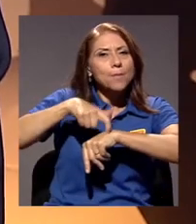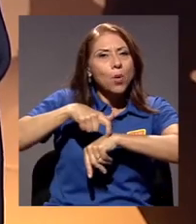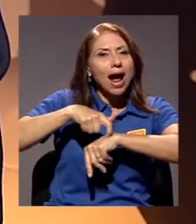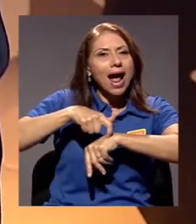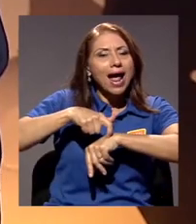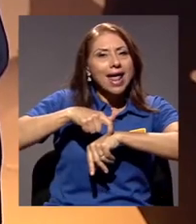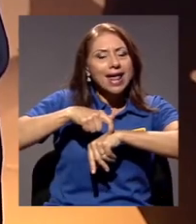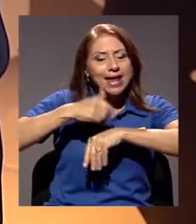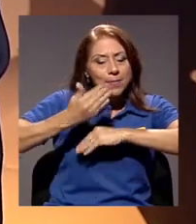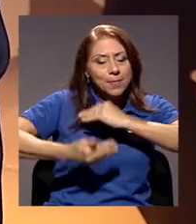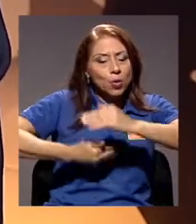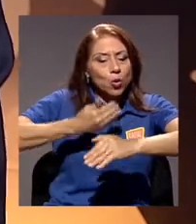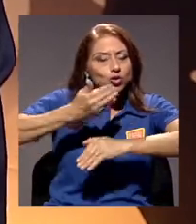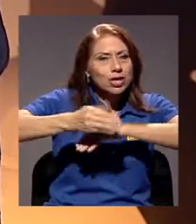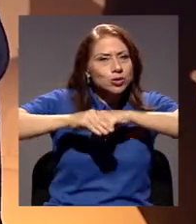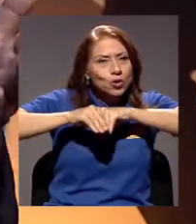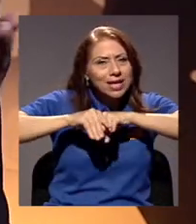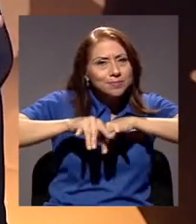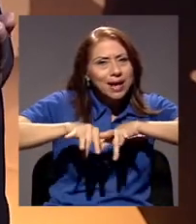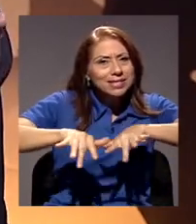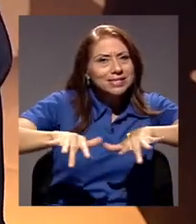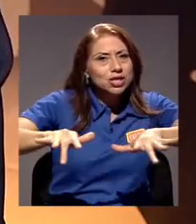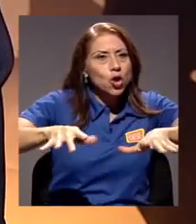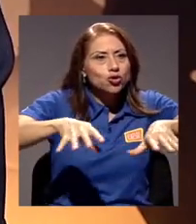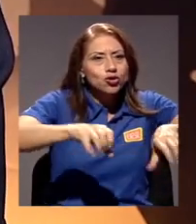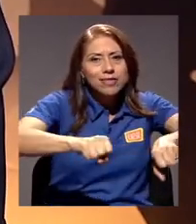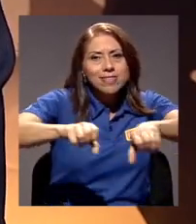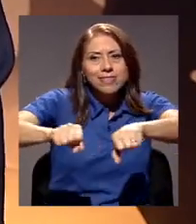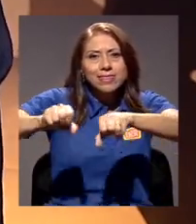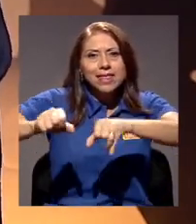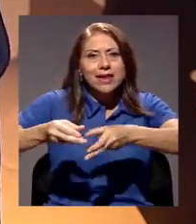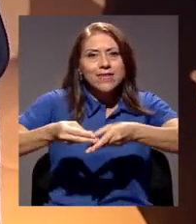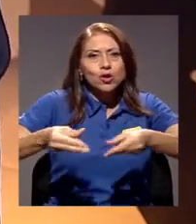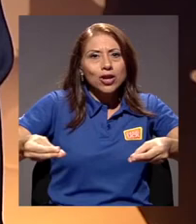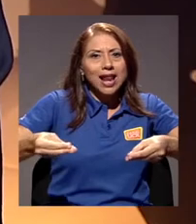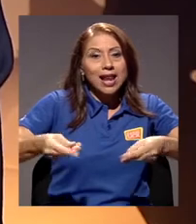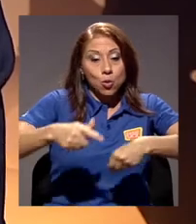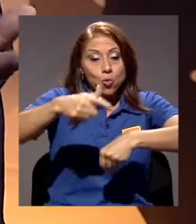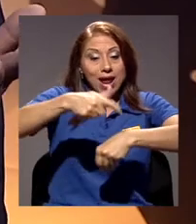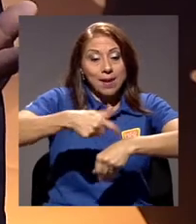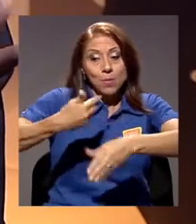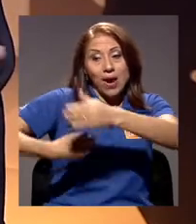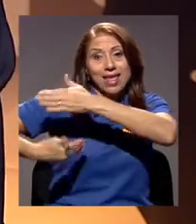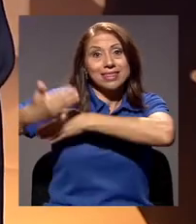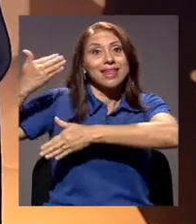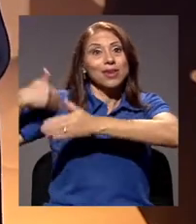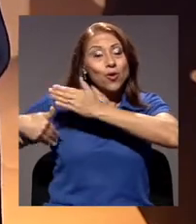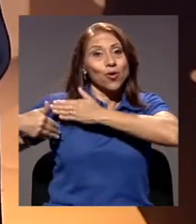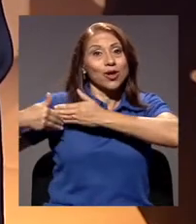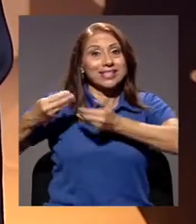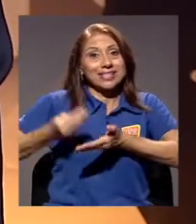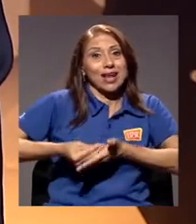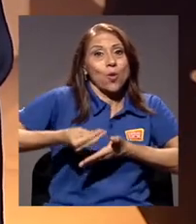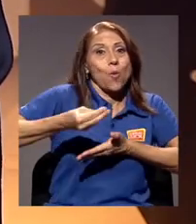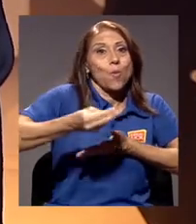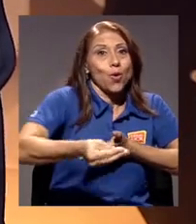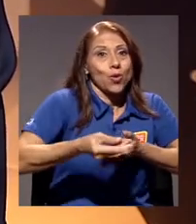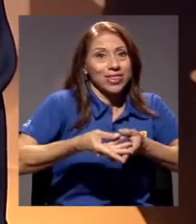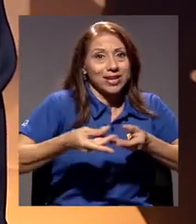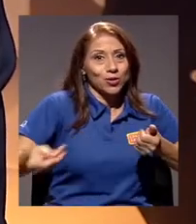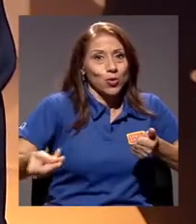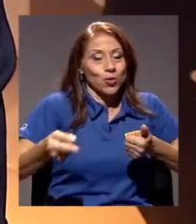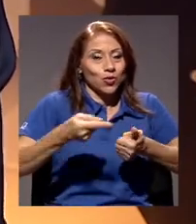expansión territorial de una época anterior en lo cual se compró territorio la florida